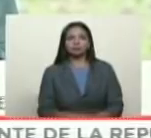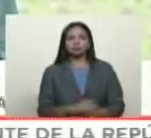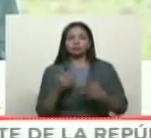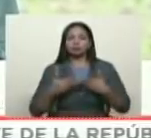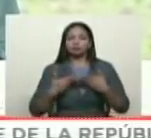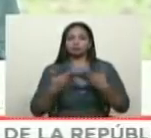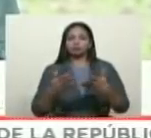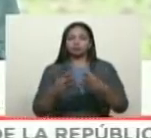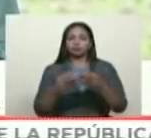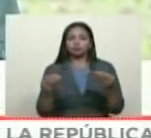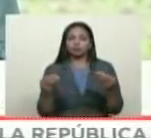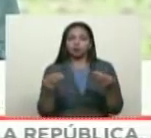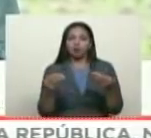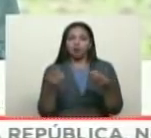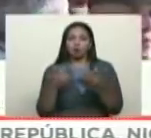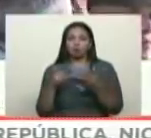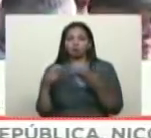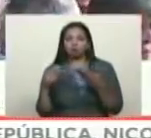dispuesta,